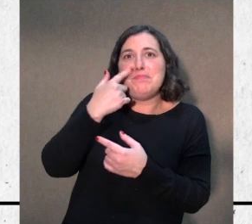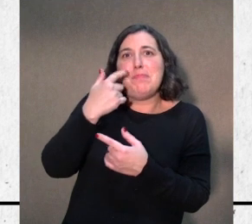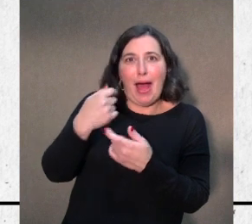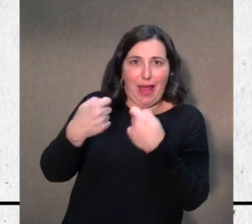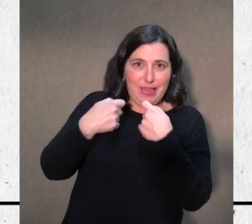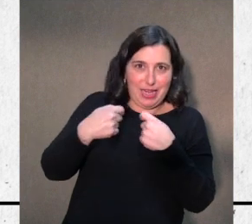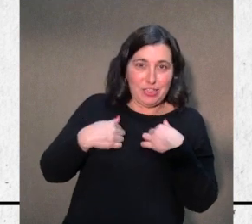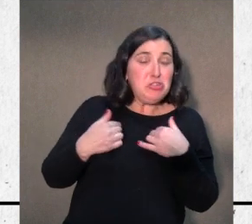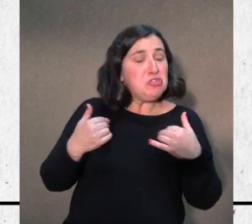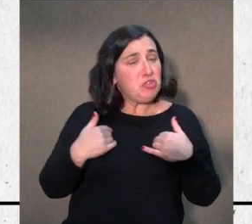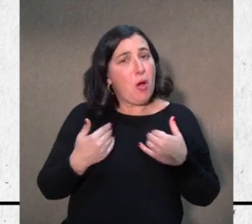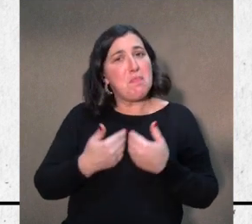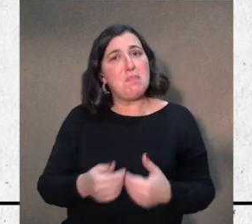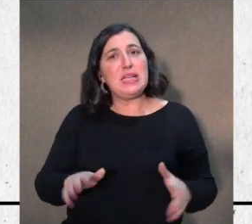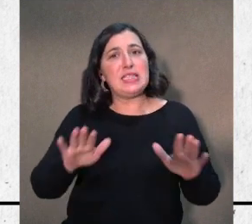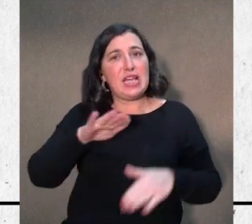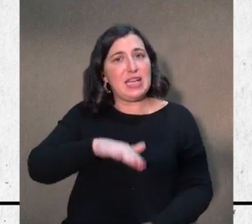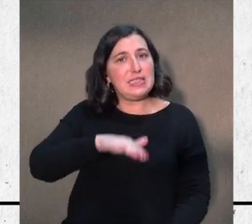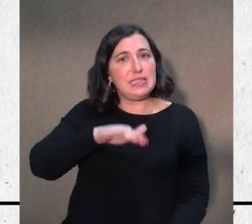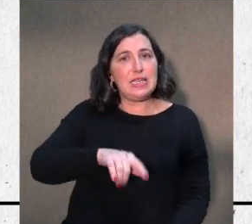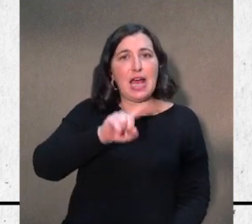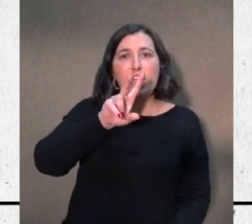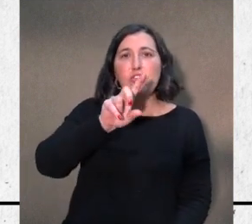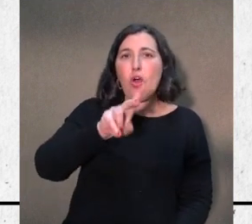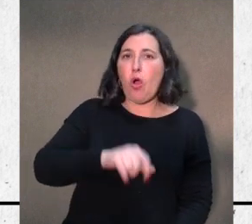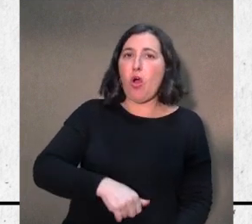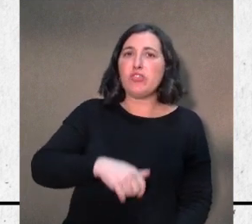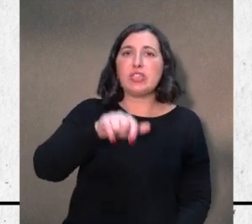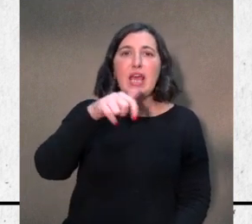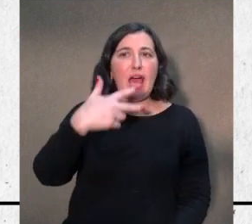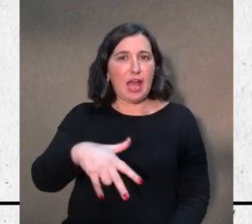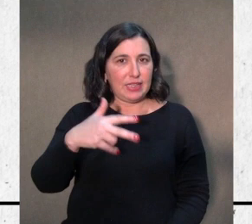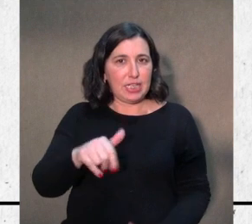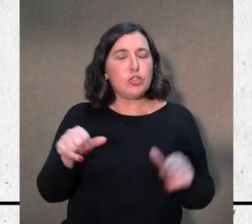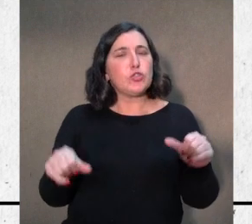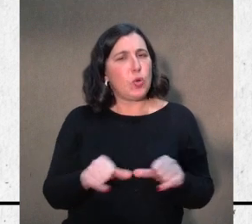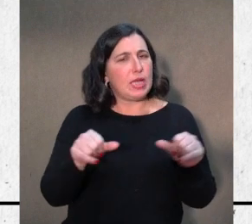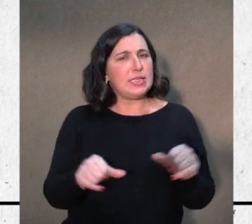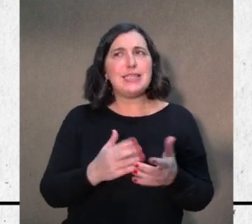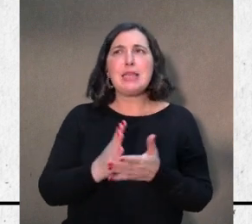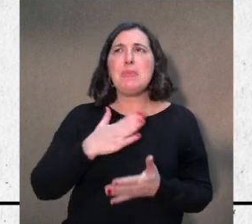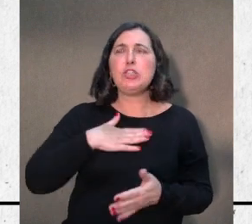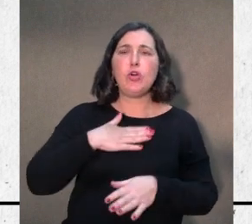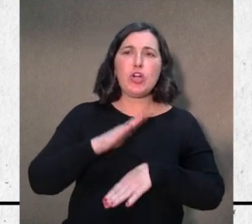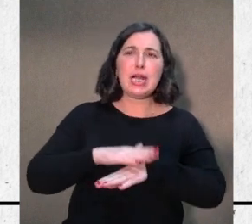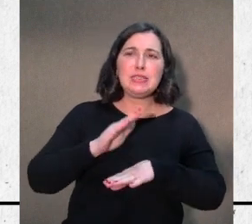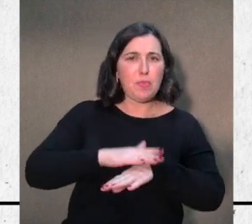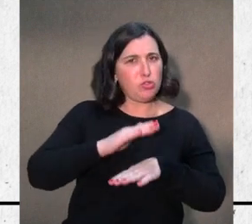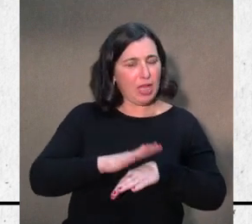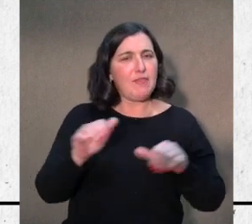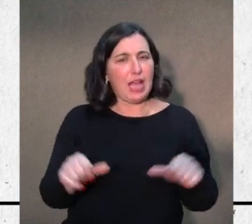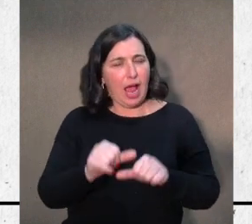responsable, lo hacía así, tenía la constancia y todo, pero no era como que iba a terminar en la orquesta sí o sí, o sea, no